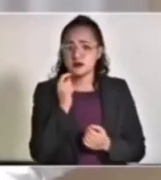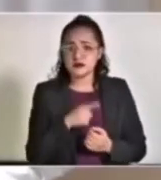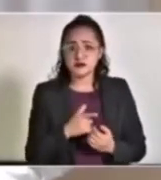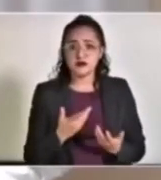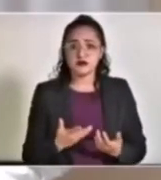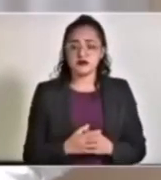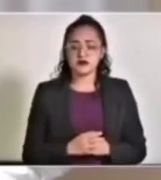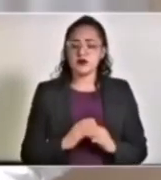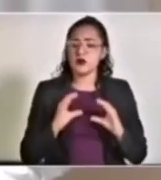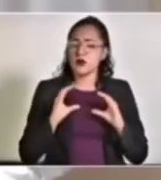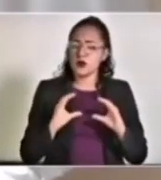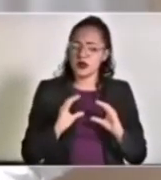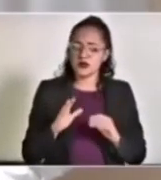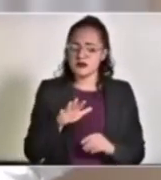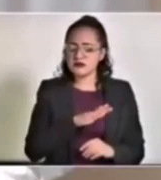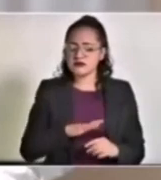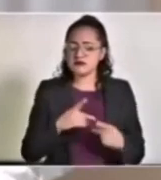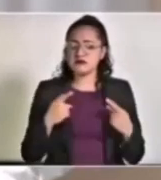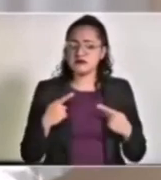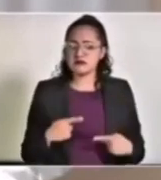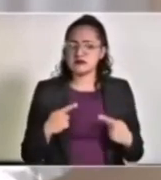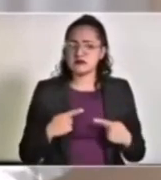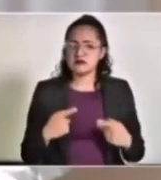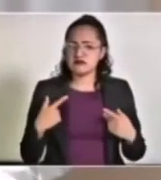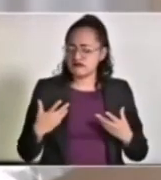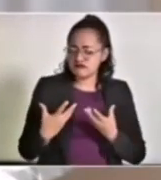cuidemos a los que nos rodean